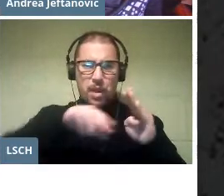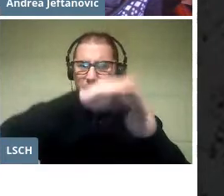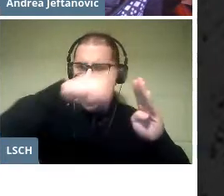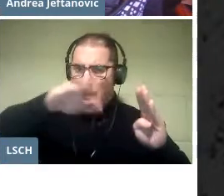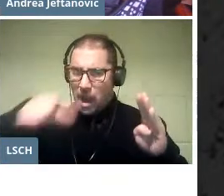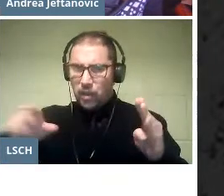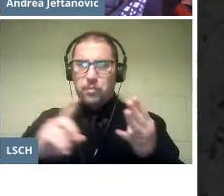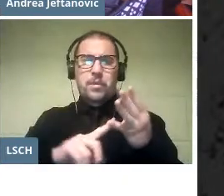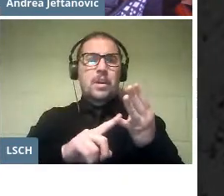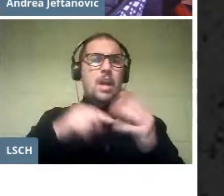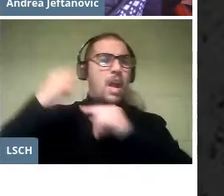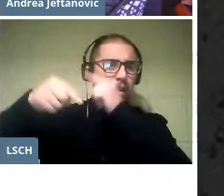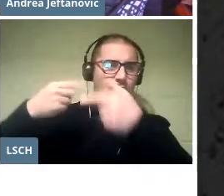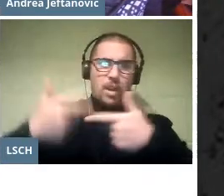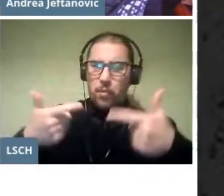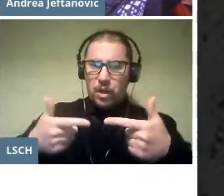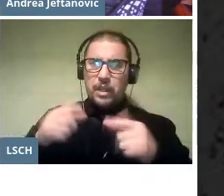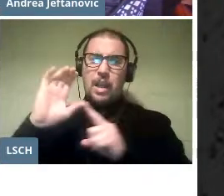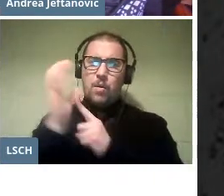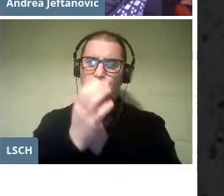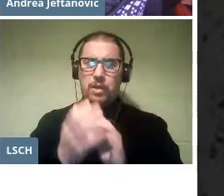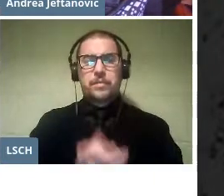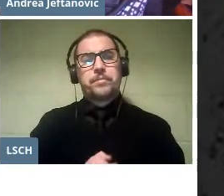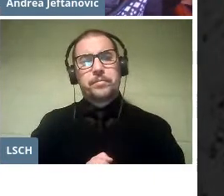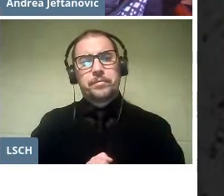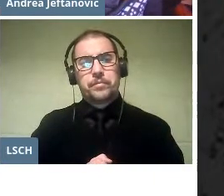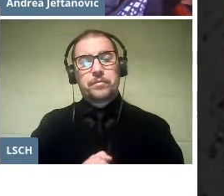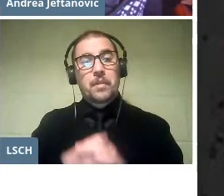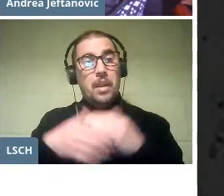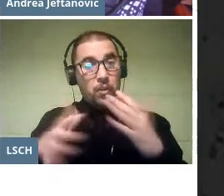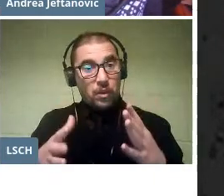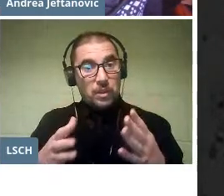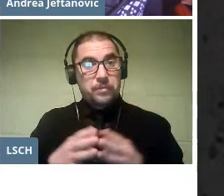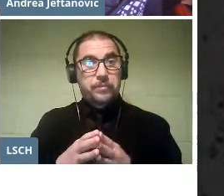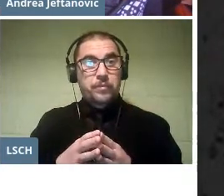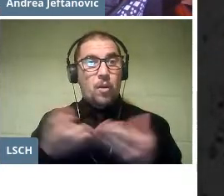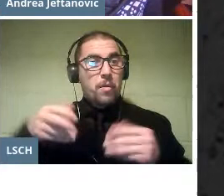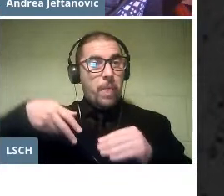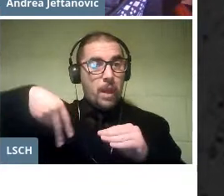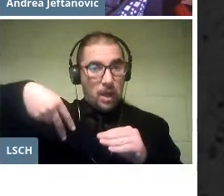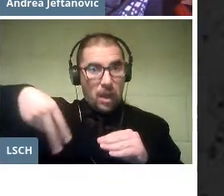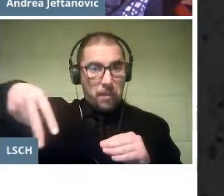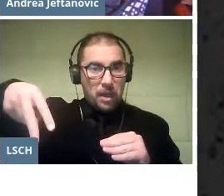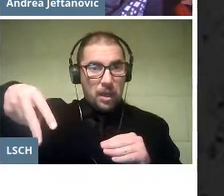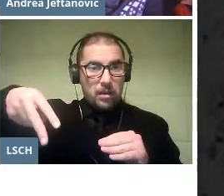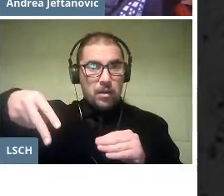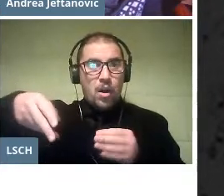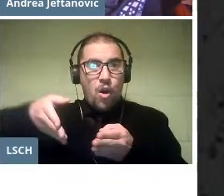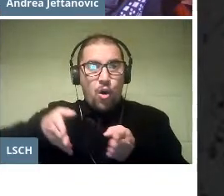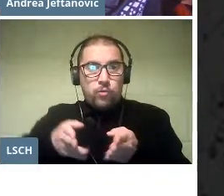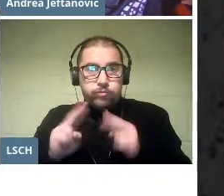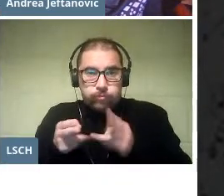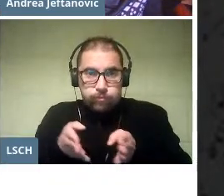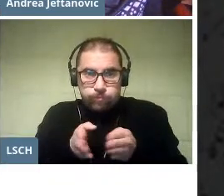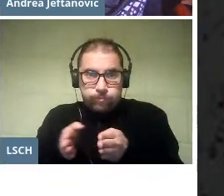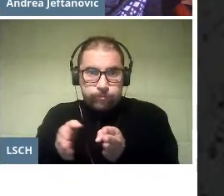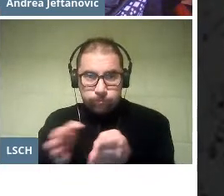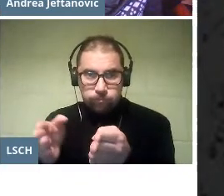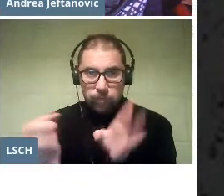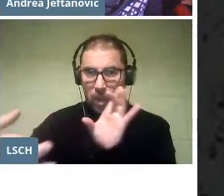geografía, historia política y cultural. Y es así como el caminar ha creado senderos, rutas